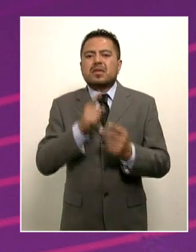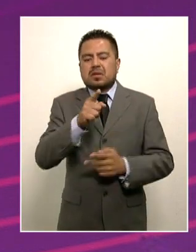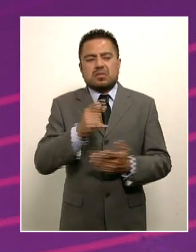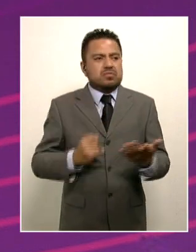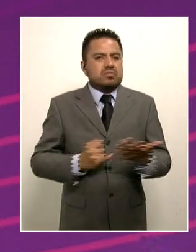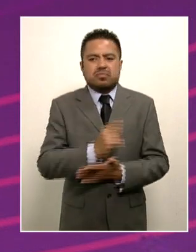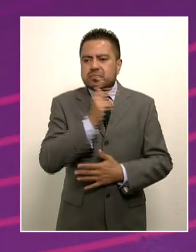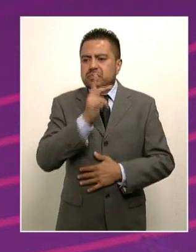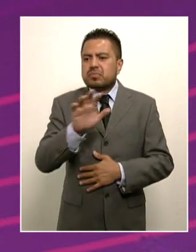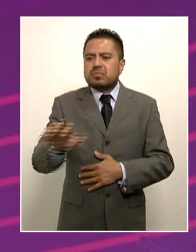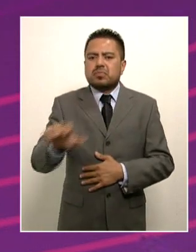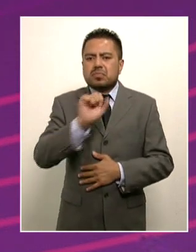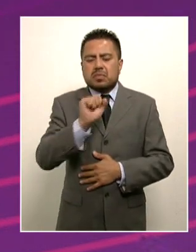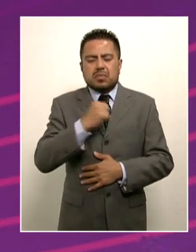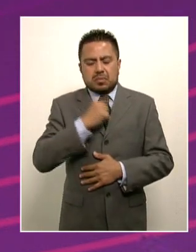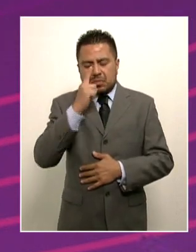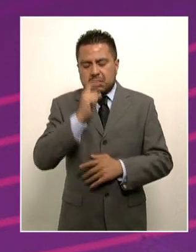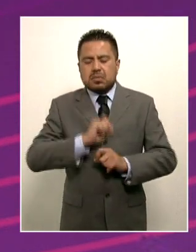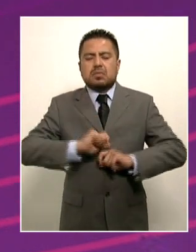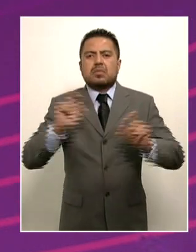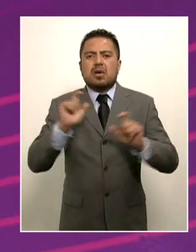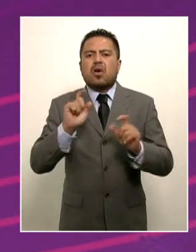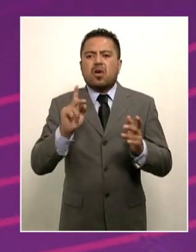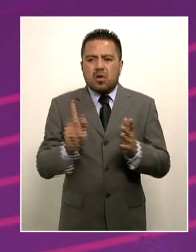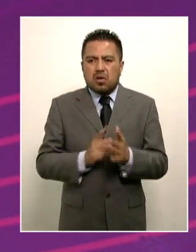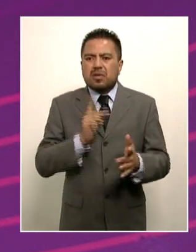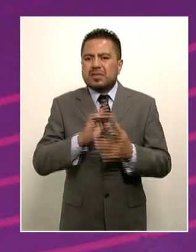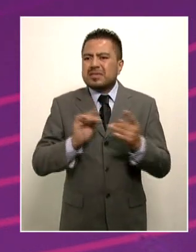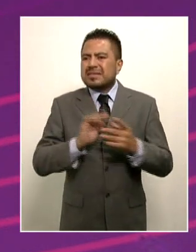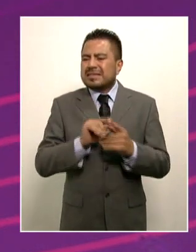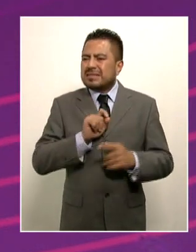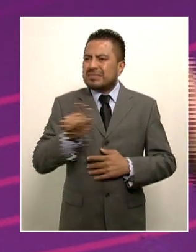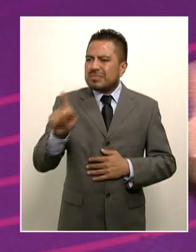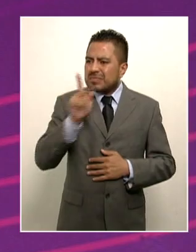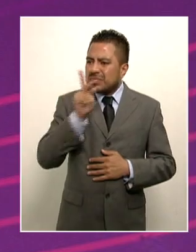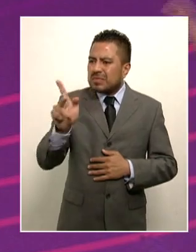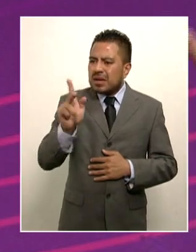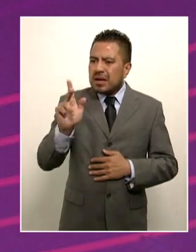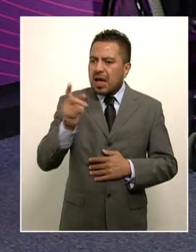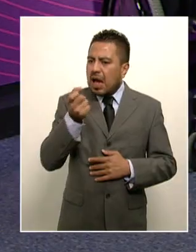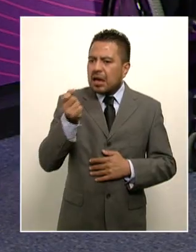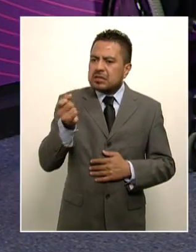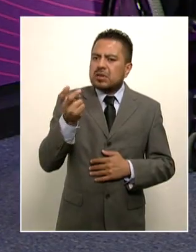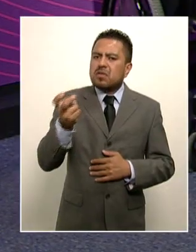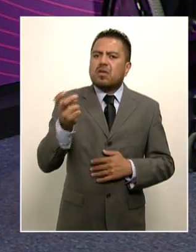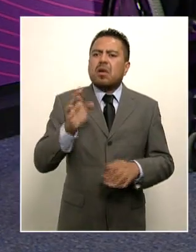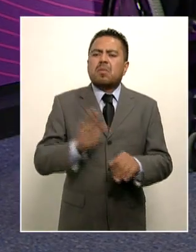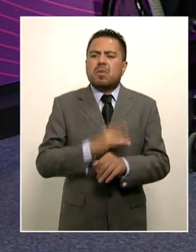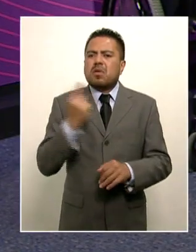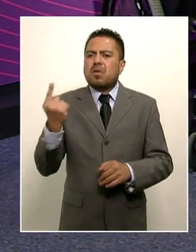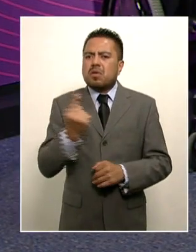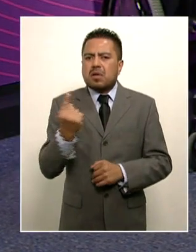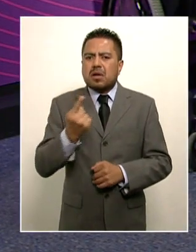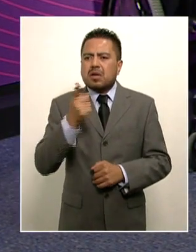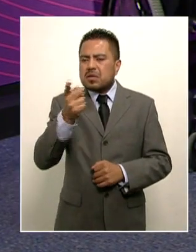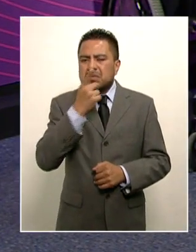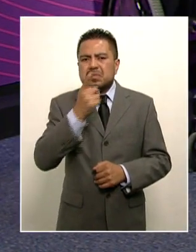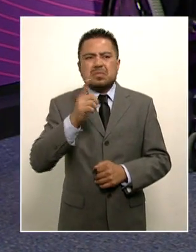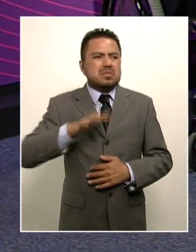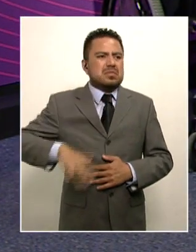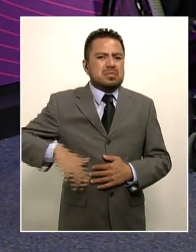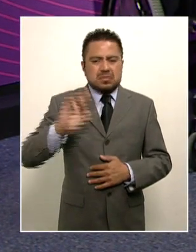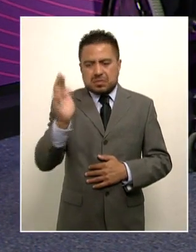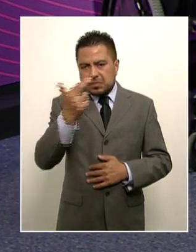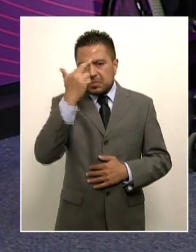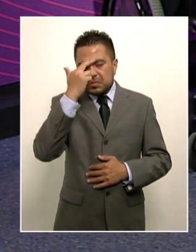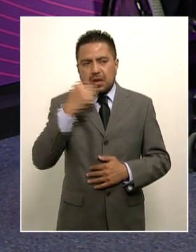la palabra y dijiste algo que me impresionó mucho y me gustaría que nos contaras si fue así y por qué es así. Y dijiste: pues